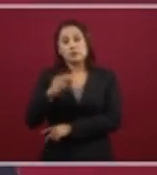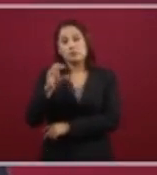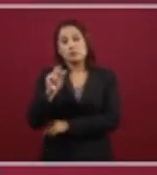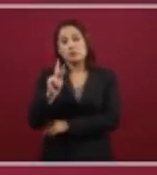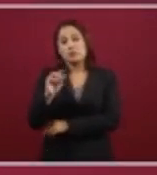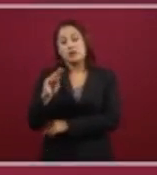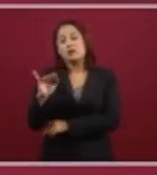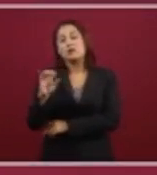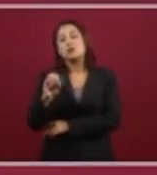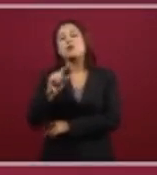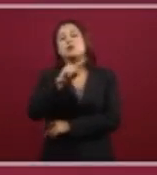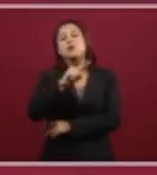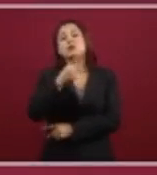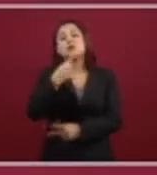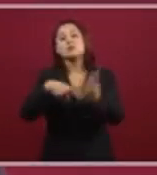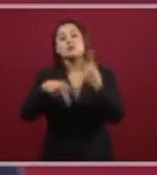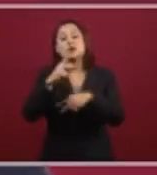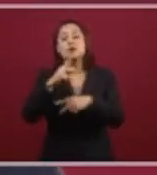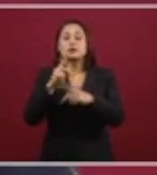con